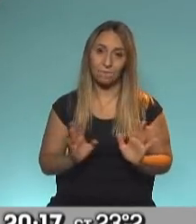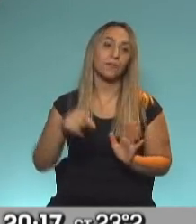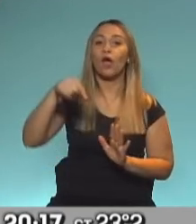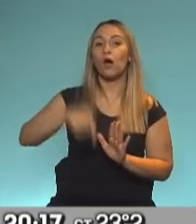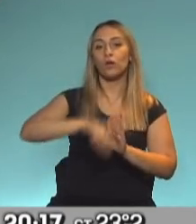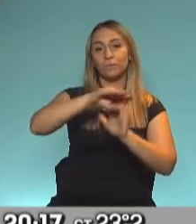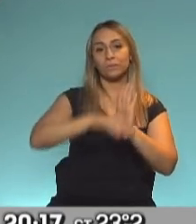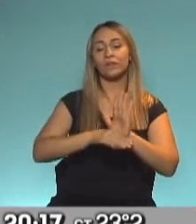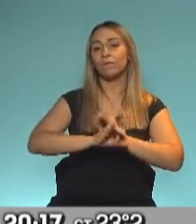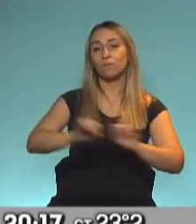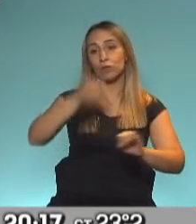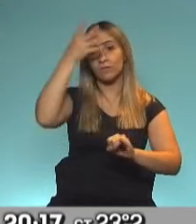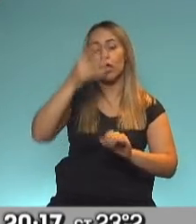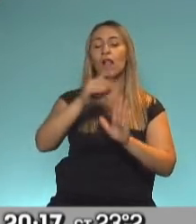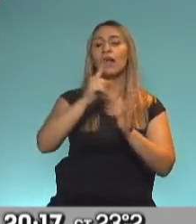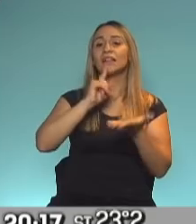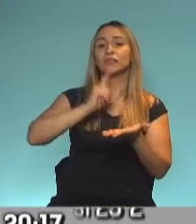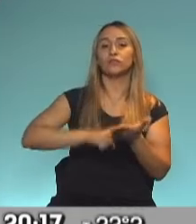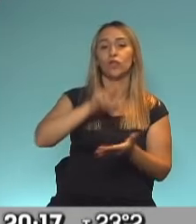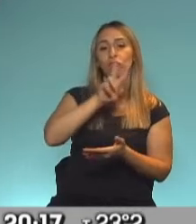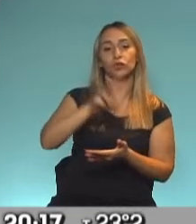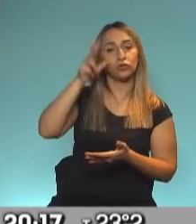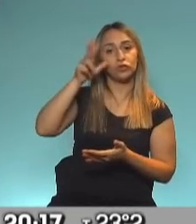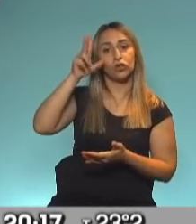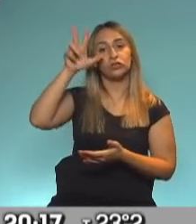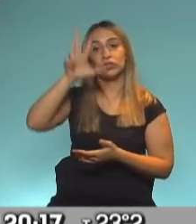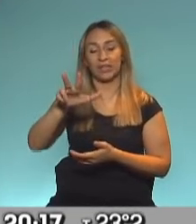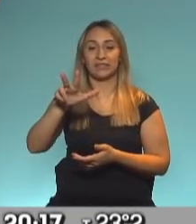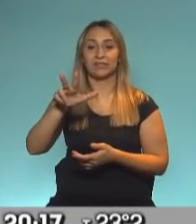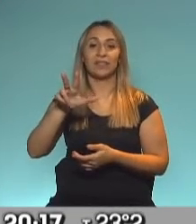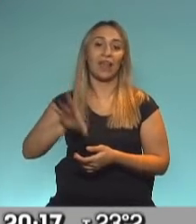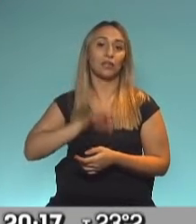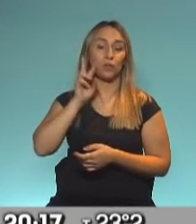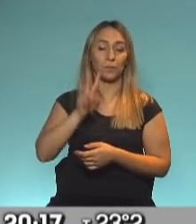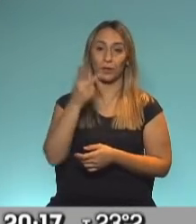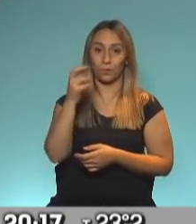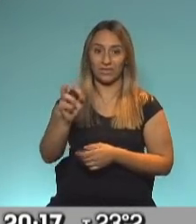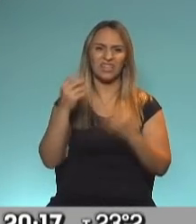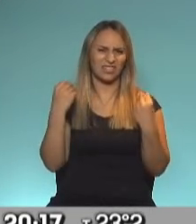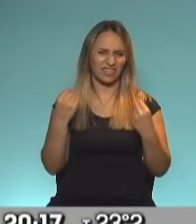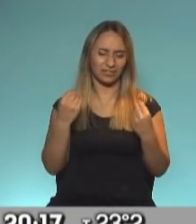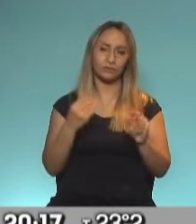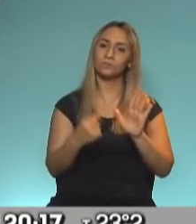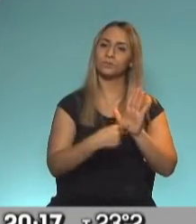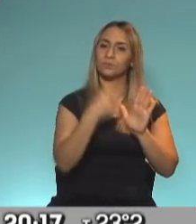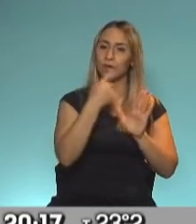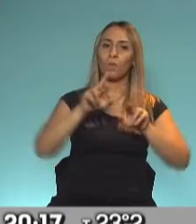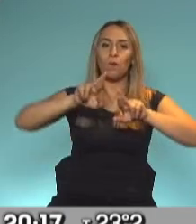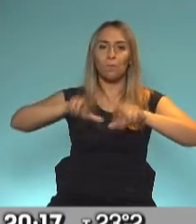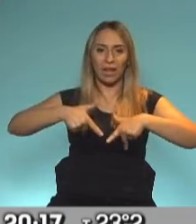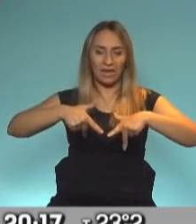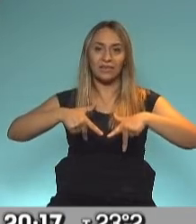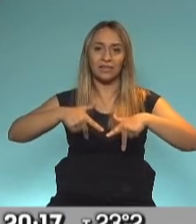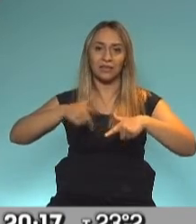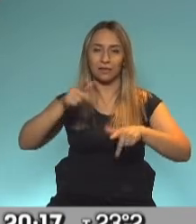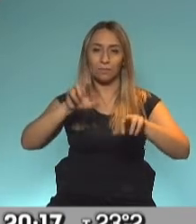boletín oficial la resolución 2883 de 2020, que es la oficialización, si querés, del plan estratégico